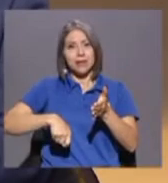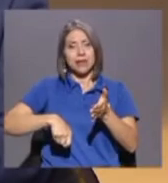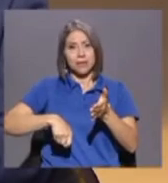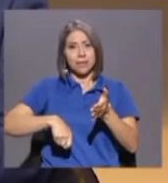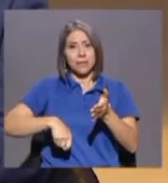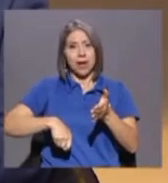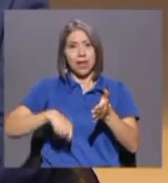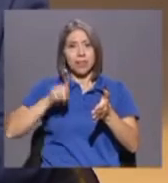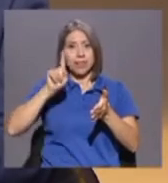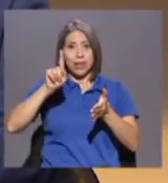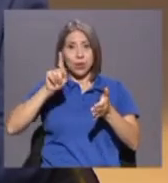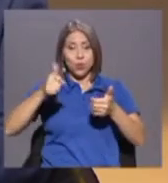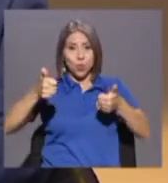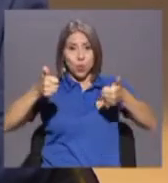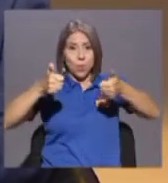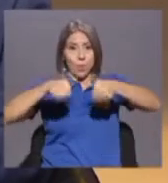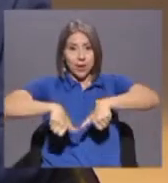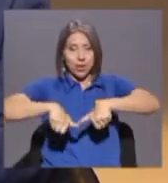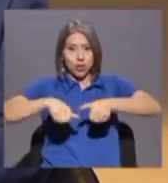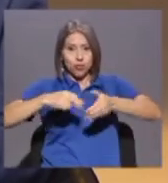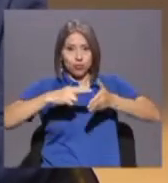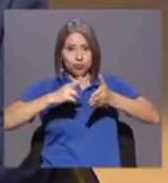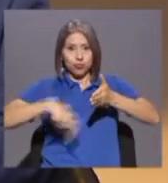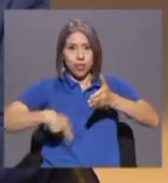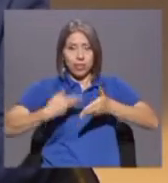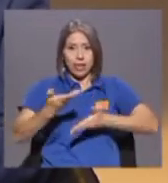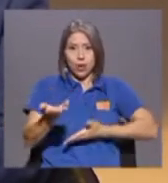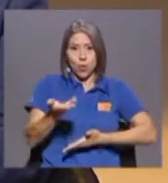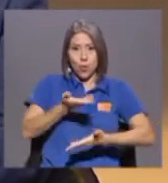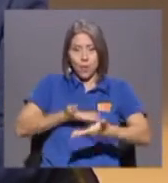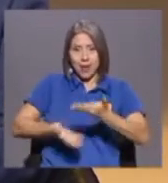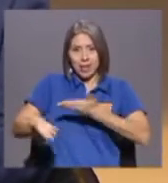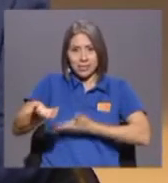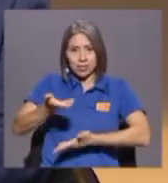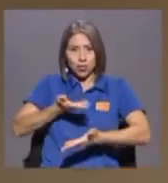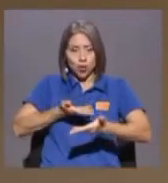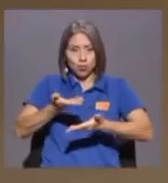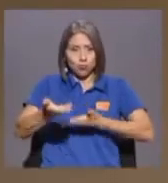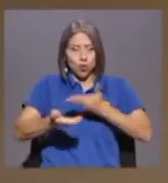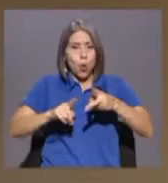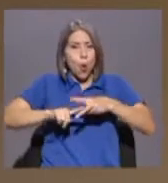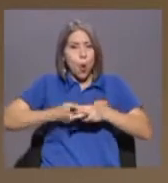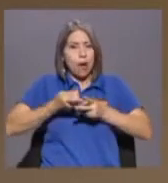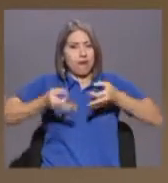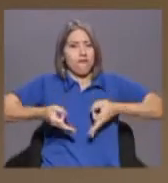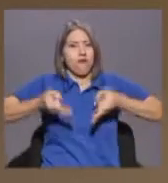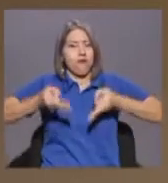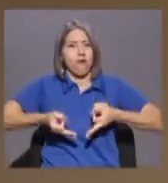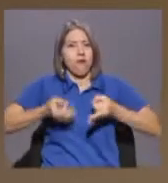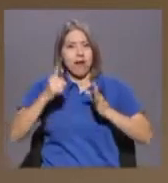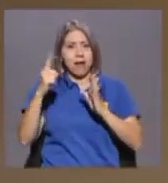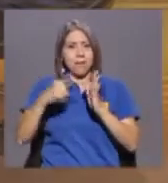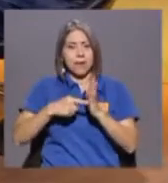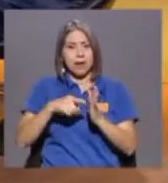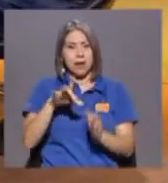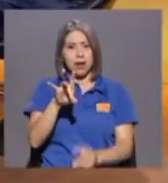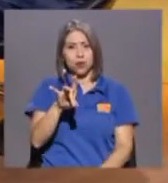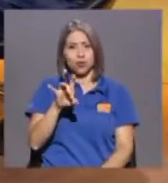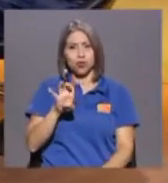de un convenio de cooperación, comenzaron formalmente en 1848.